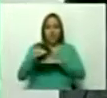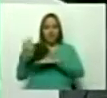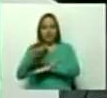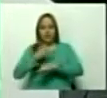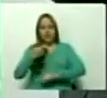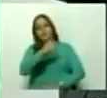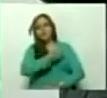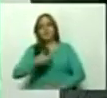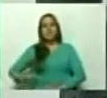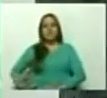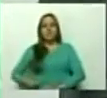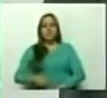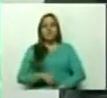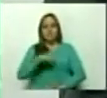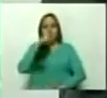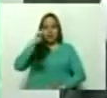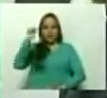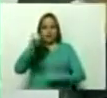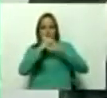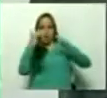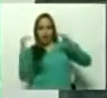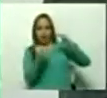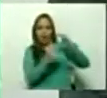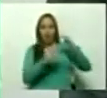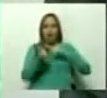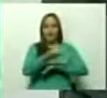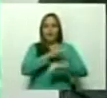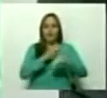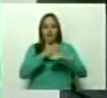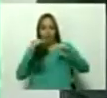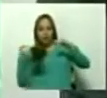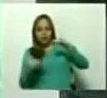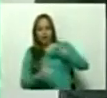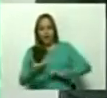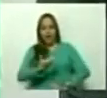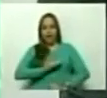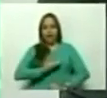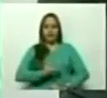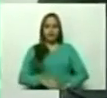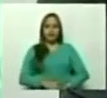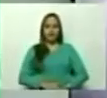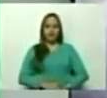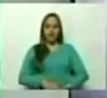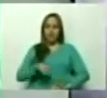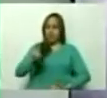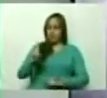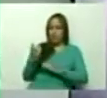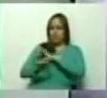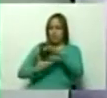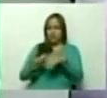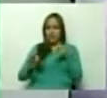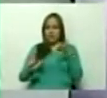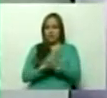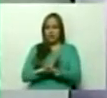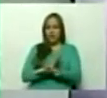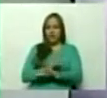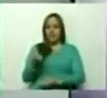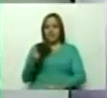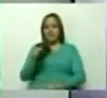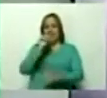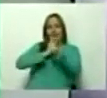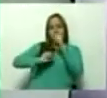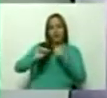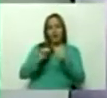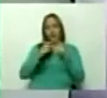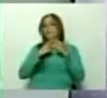Maduro, gobernador Víctor Clark y Abel Petit junto a todo el equipo en Carirubana. Uno de los problemas que tiene el Estado Falcón es la falta del vital líquido, pero